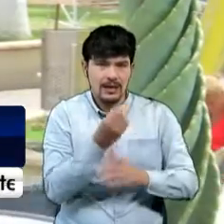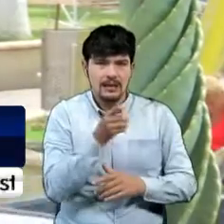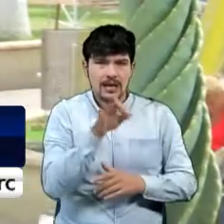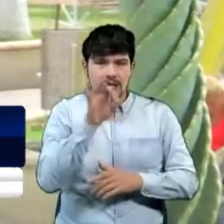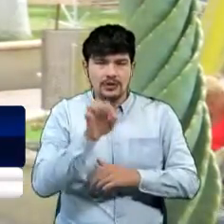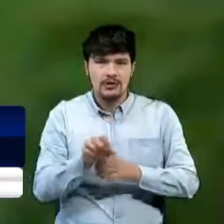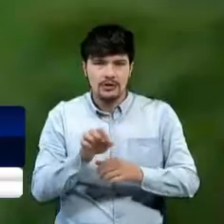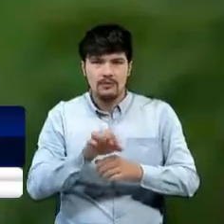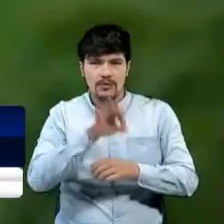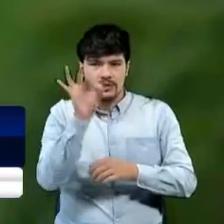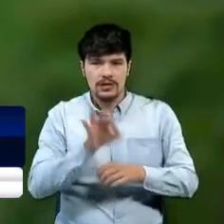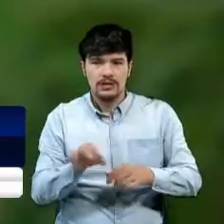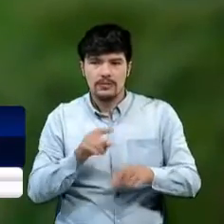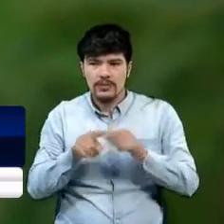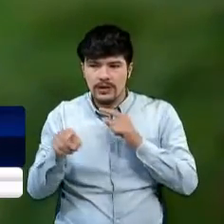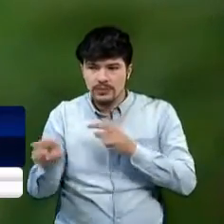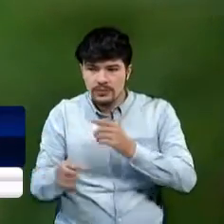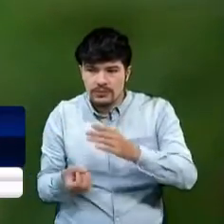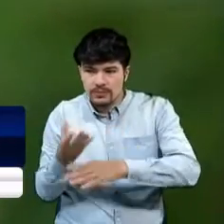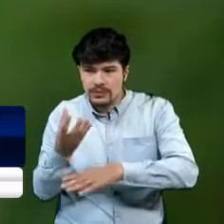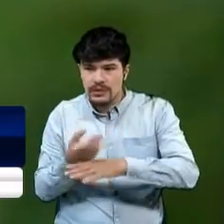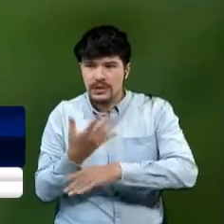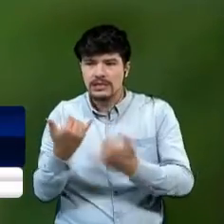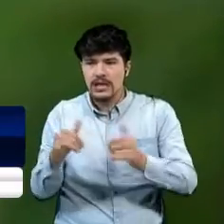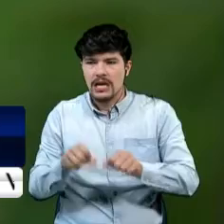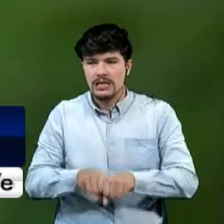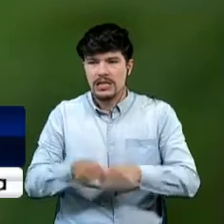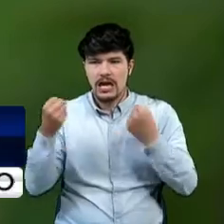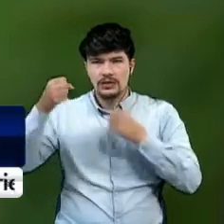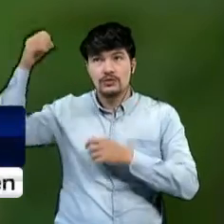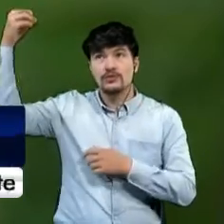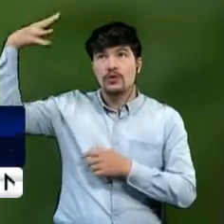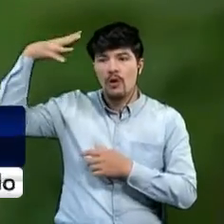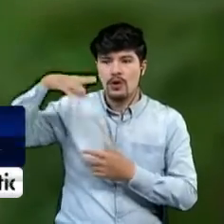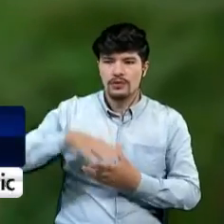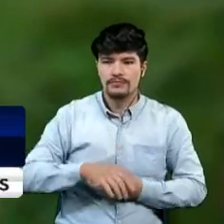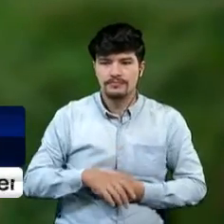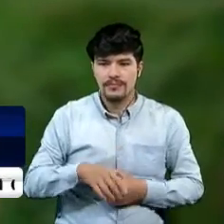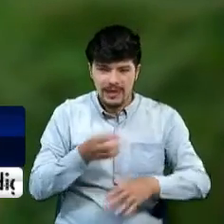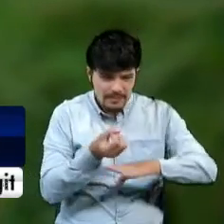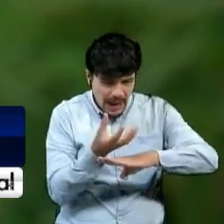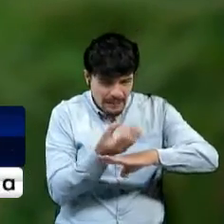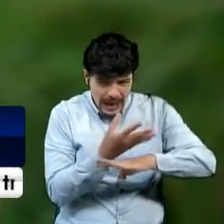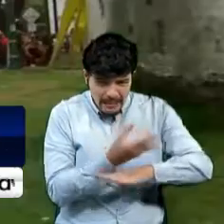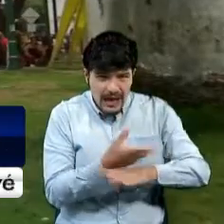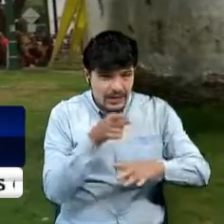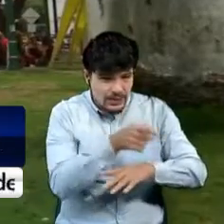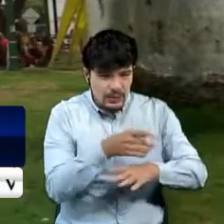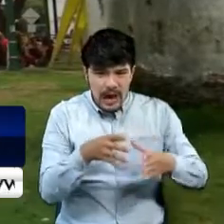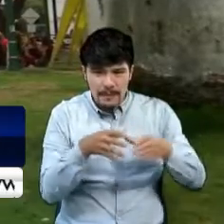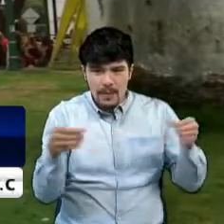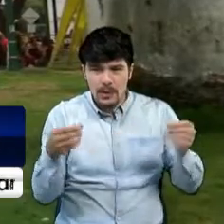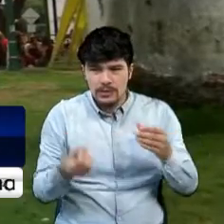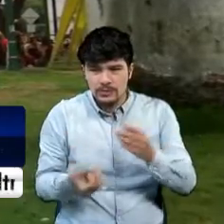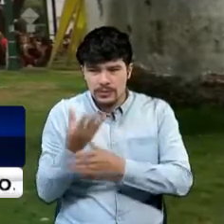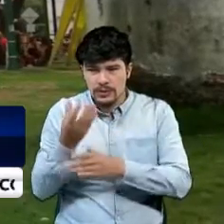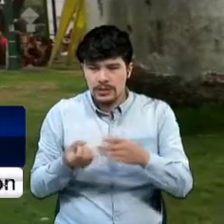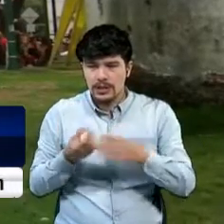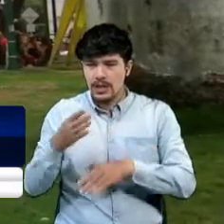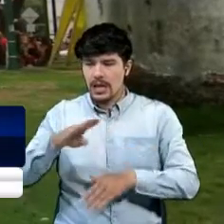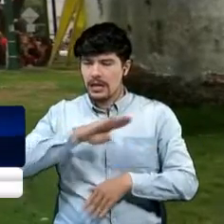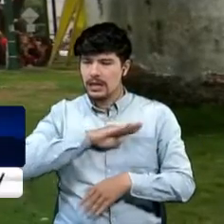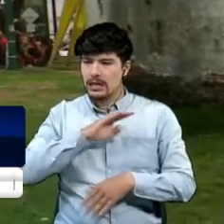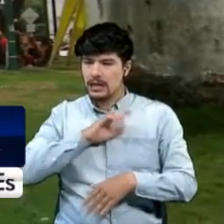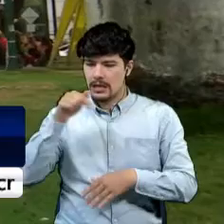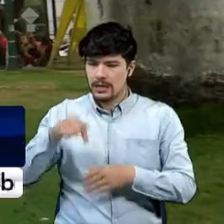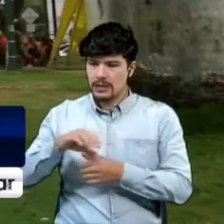por el sol del total contratado sólo el 8 por ciento del prado japonés ha sido sembrado la alcaldía